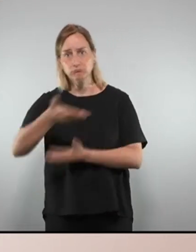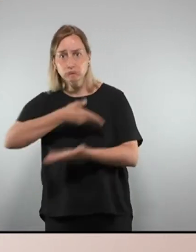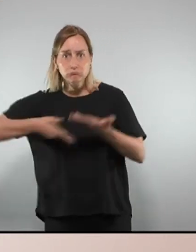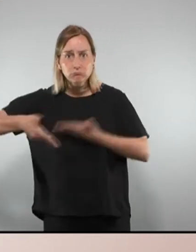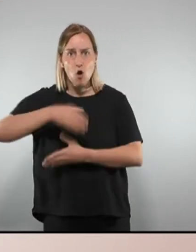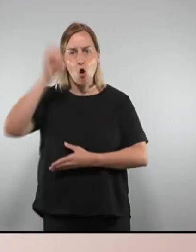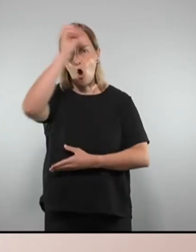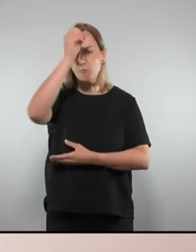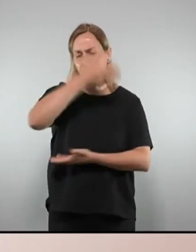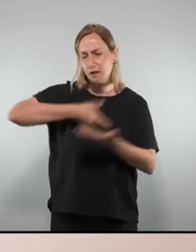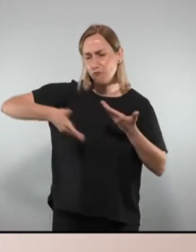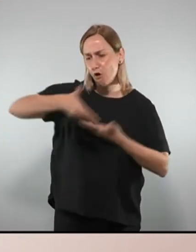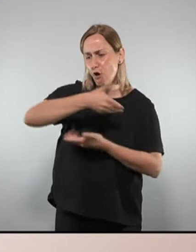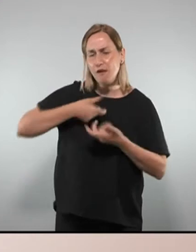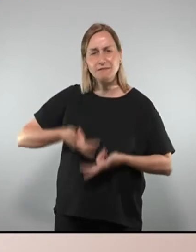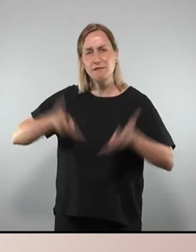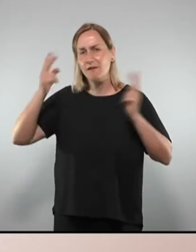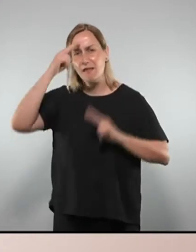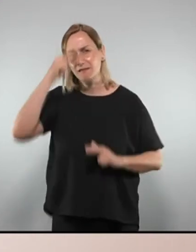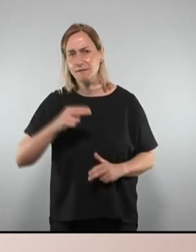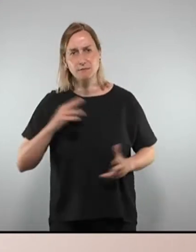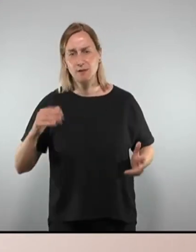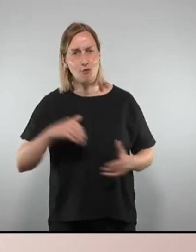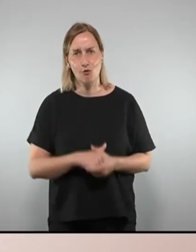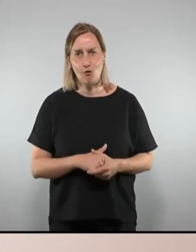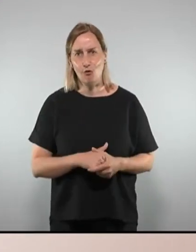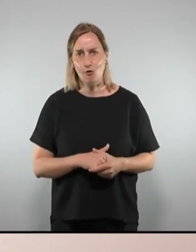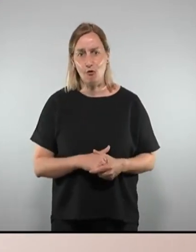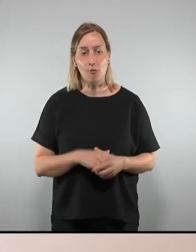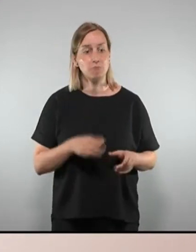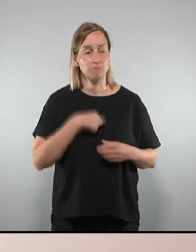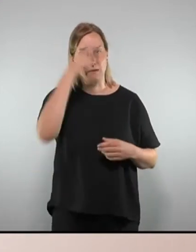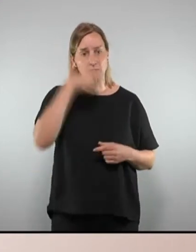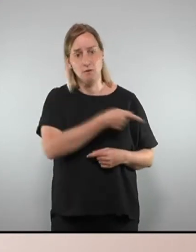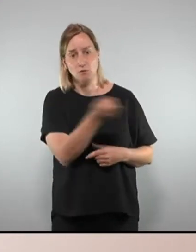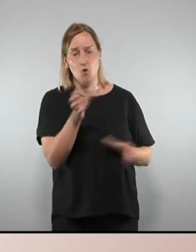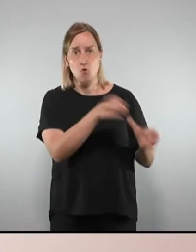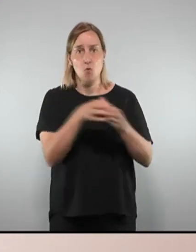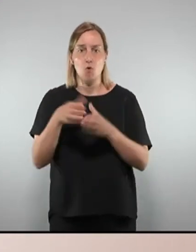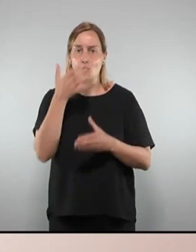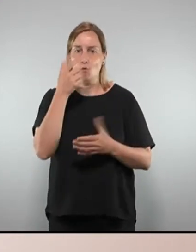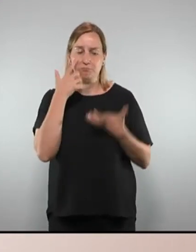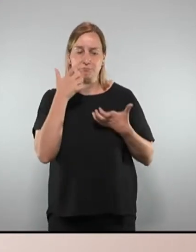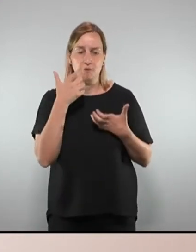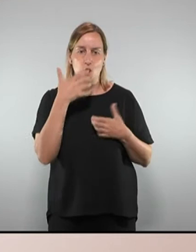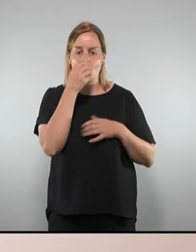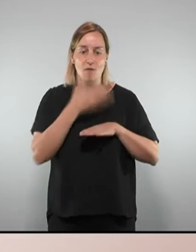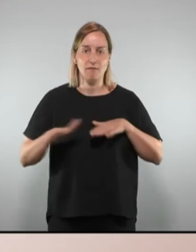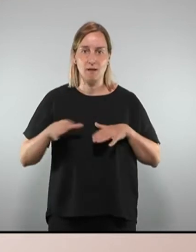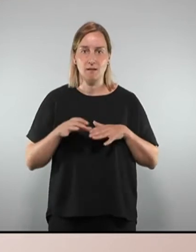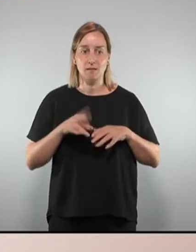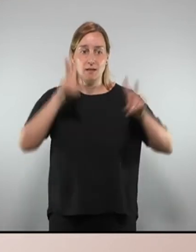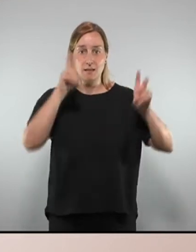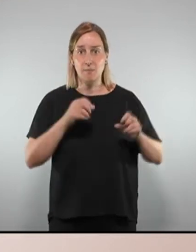impresiones con libertad con respecto al resto de las formaciones y por tanto yo no puedo evitar sustraerme